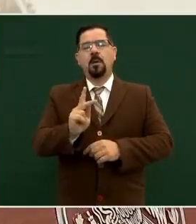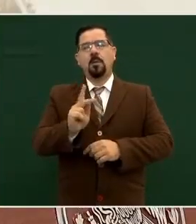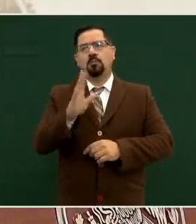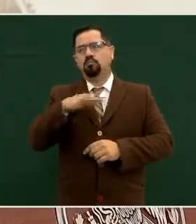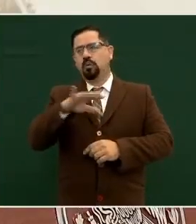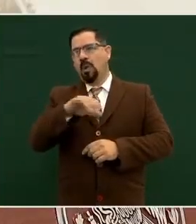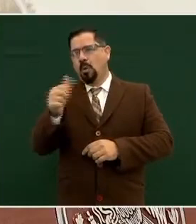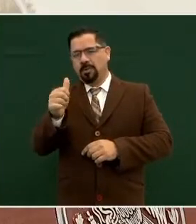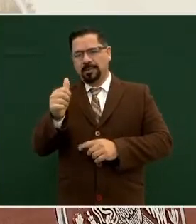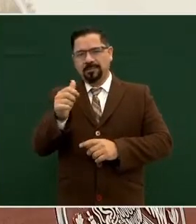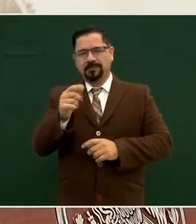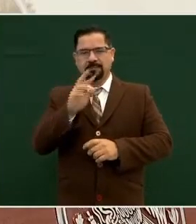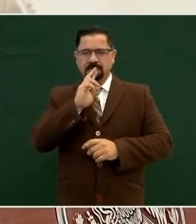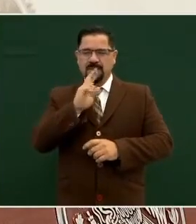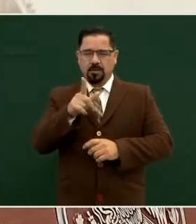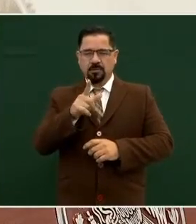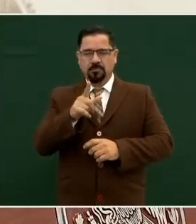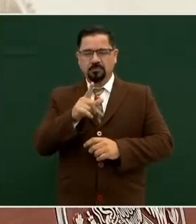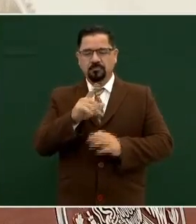la veo